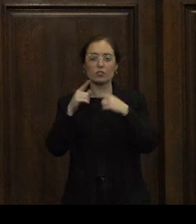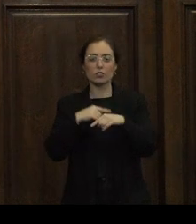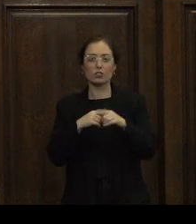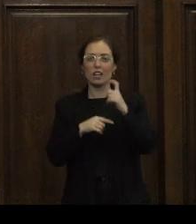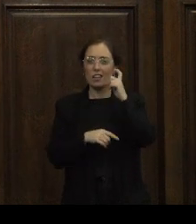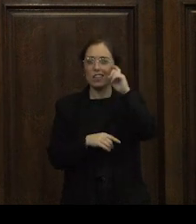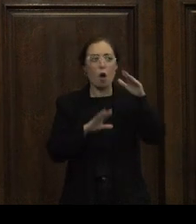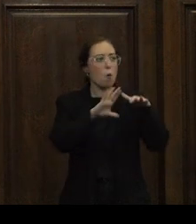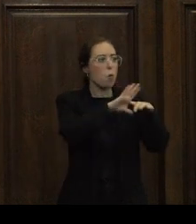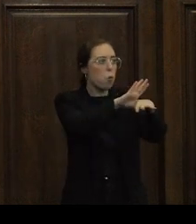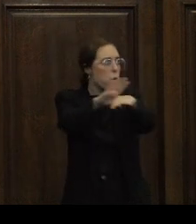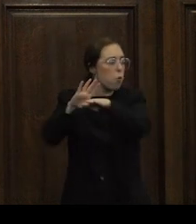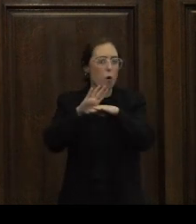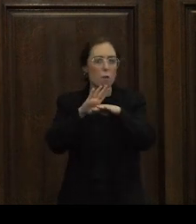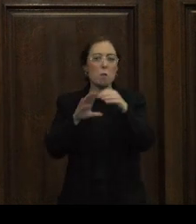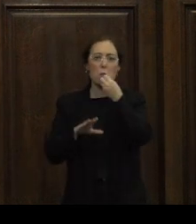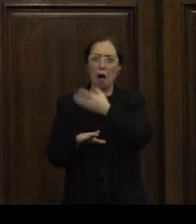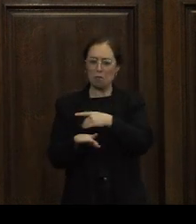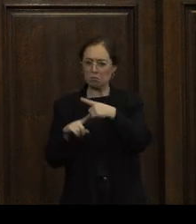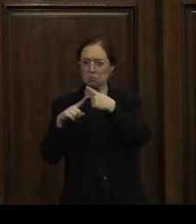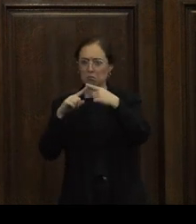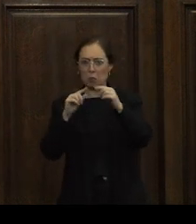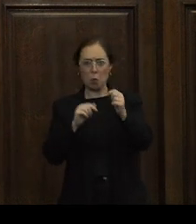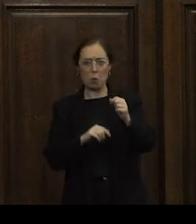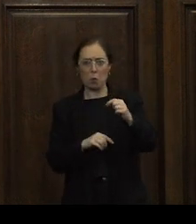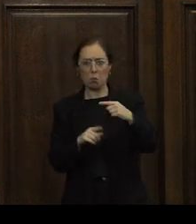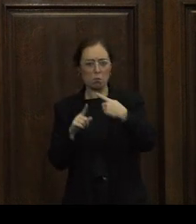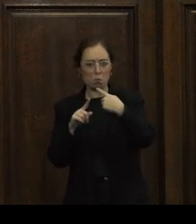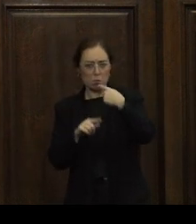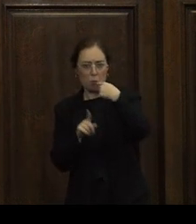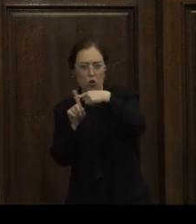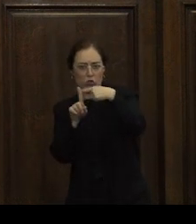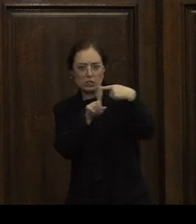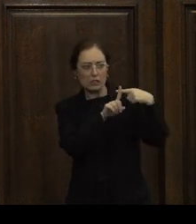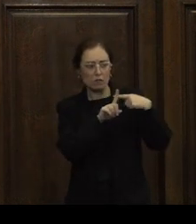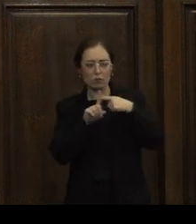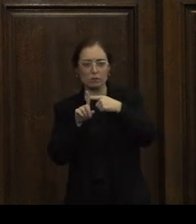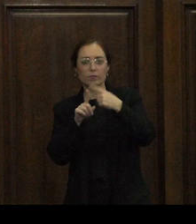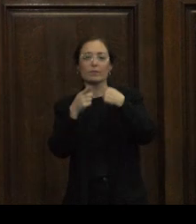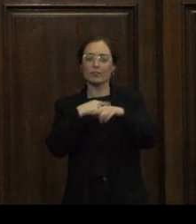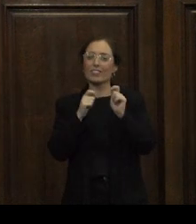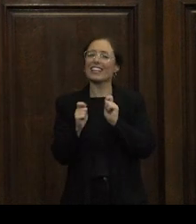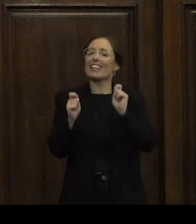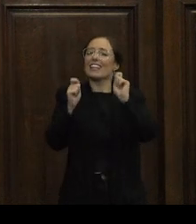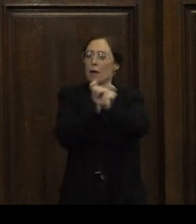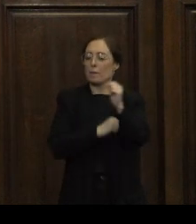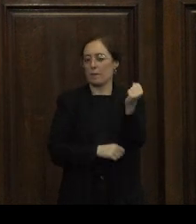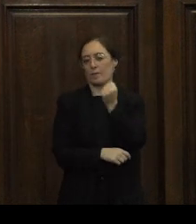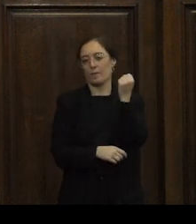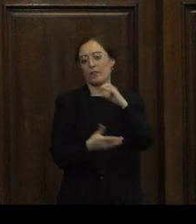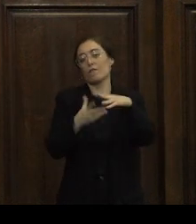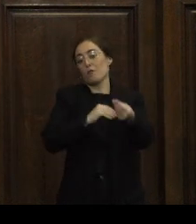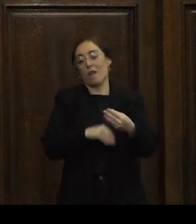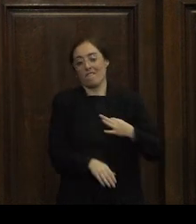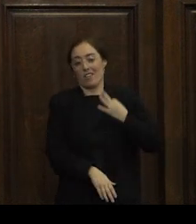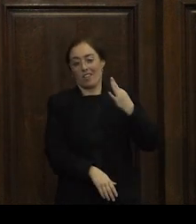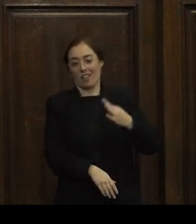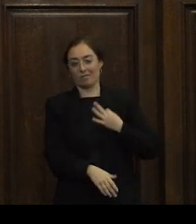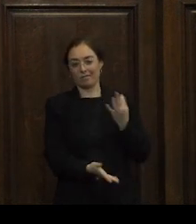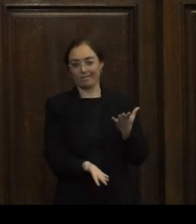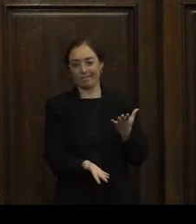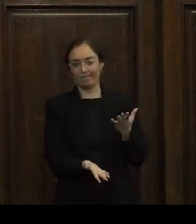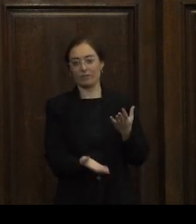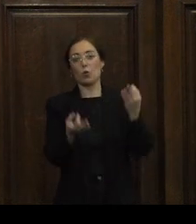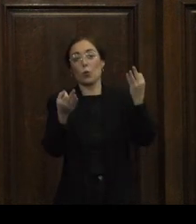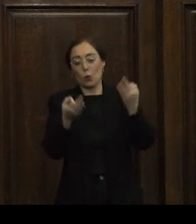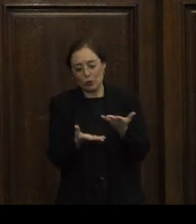compatibilización fue muy exitosa con esos aparatos. Y todo eso implica cambios importantísimos en los modos de vivir,